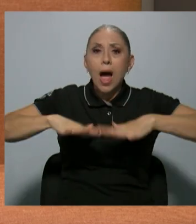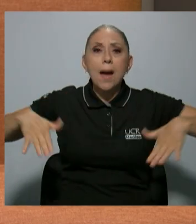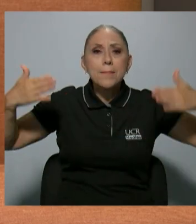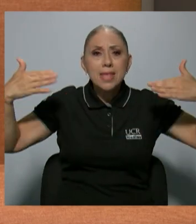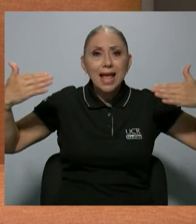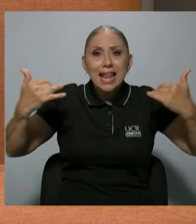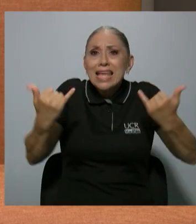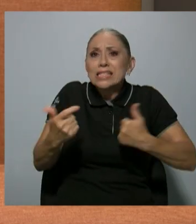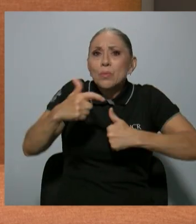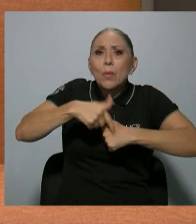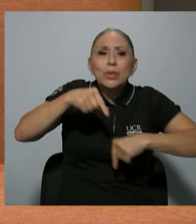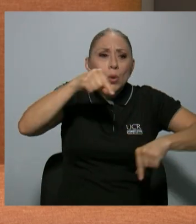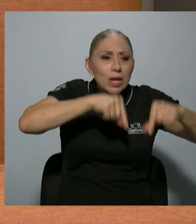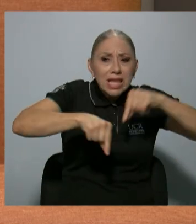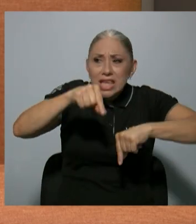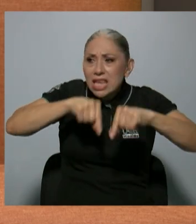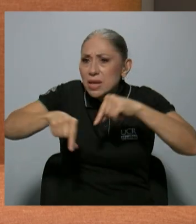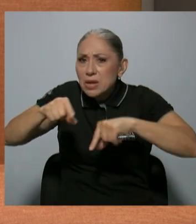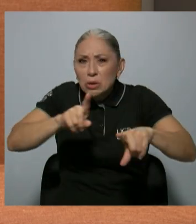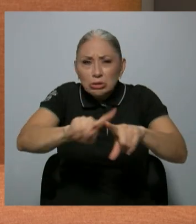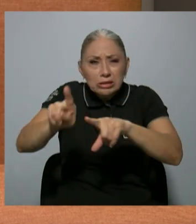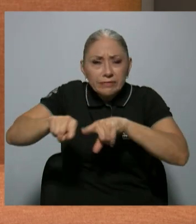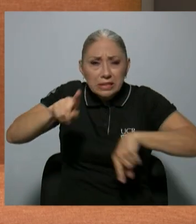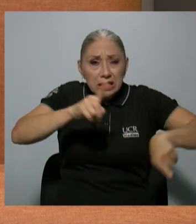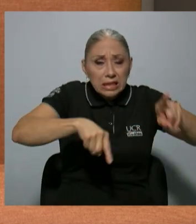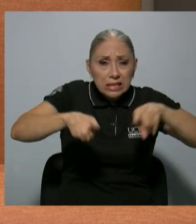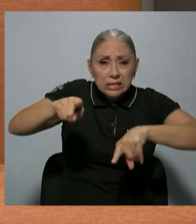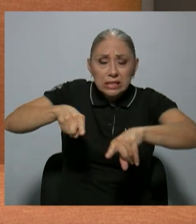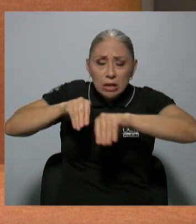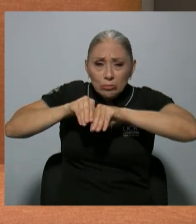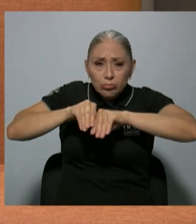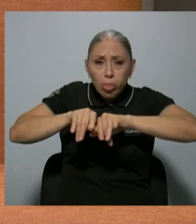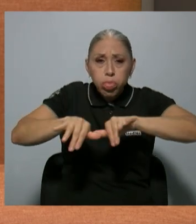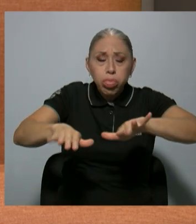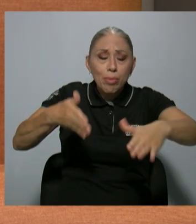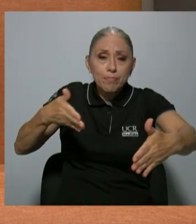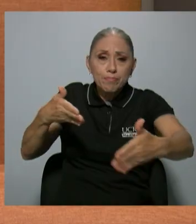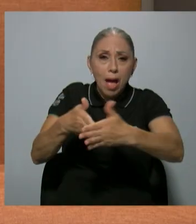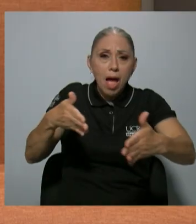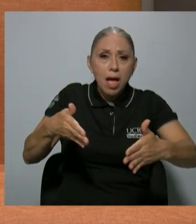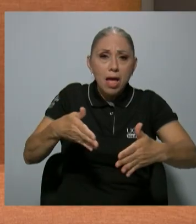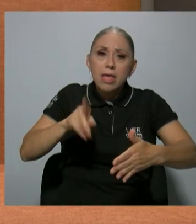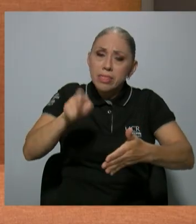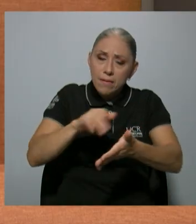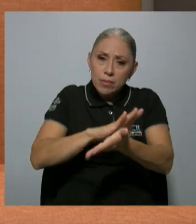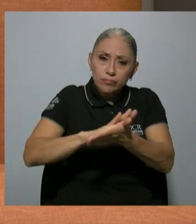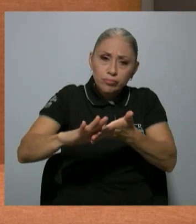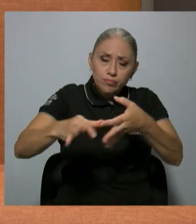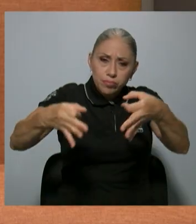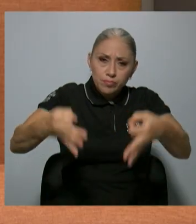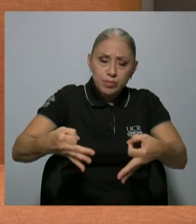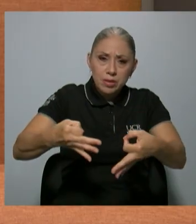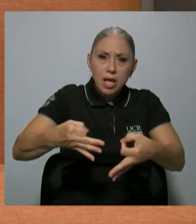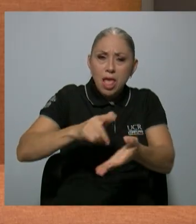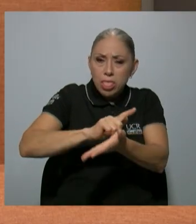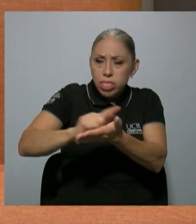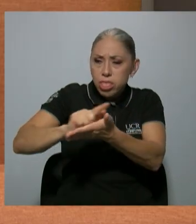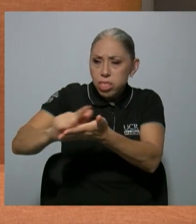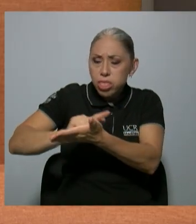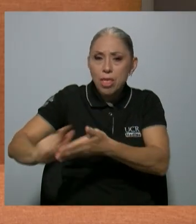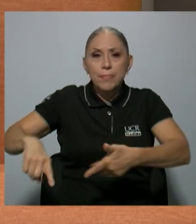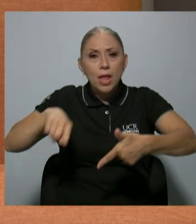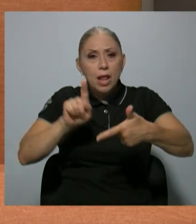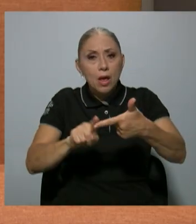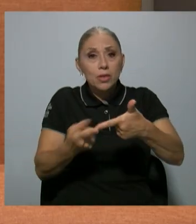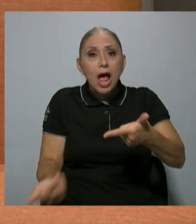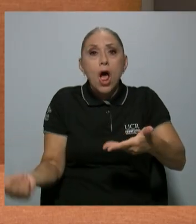momento químicos como mercurio y demás que han afectado muchísimo la zona, y eso pues hay que sanearlo, hay que limpiarlo. La otra es la